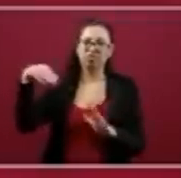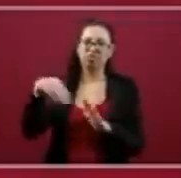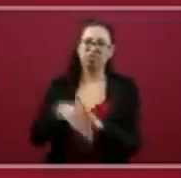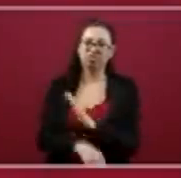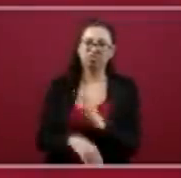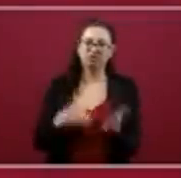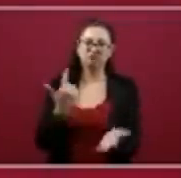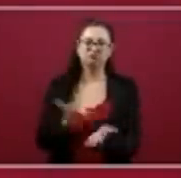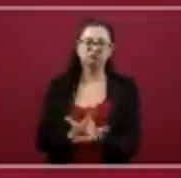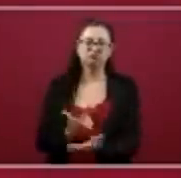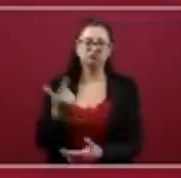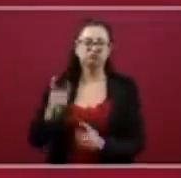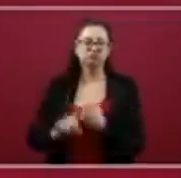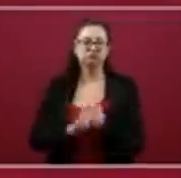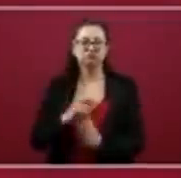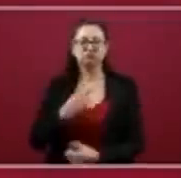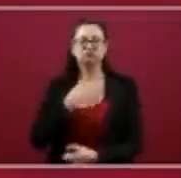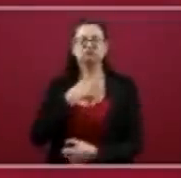financieras.